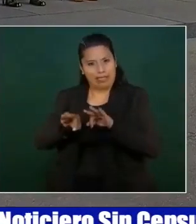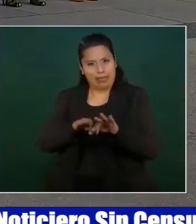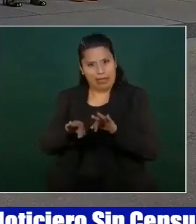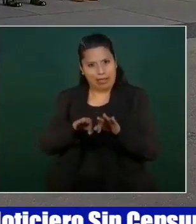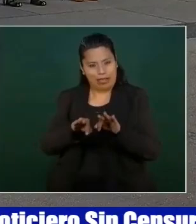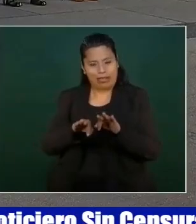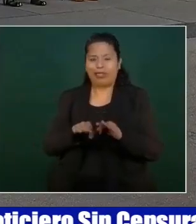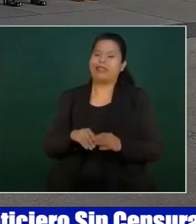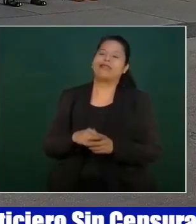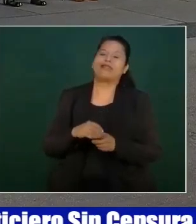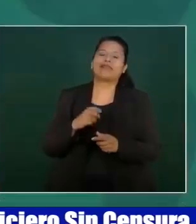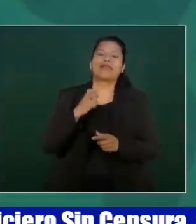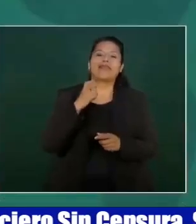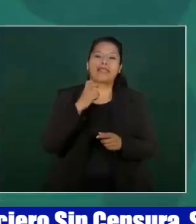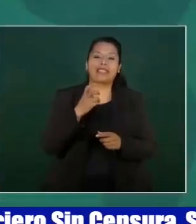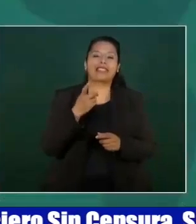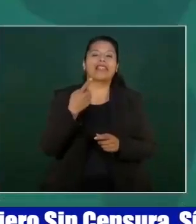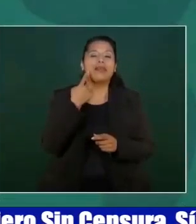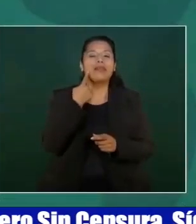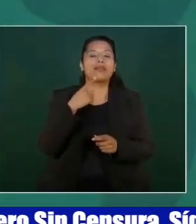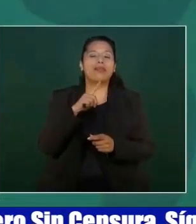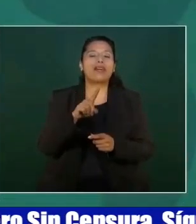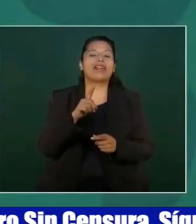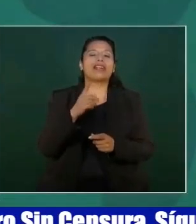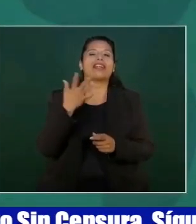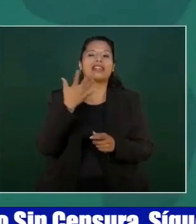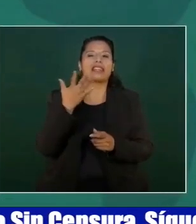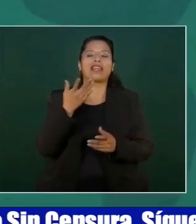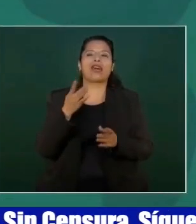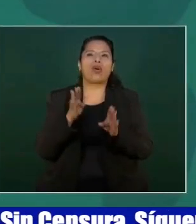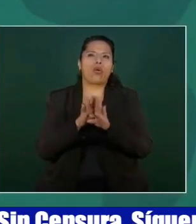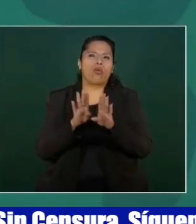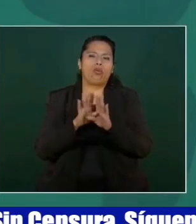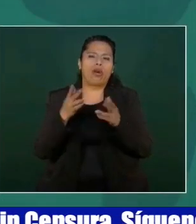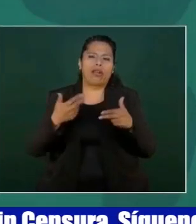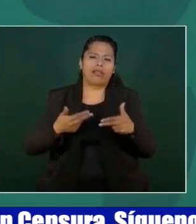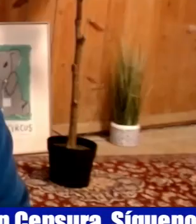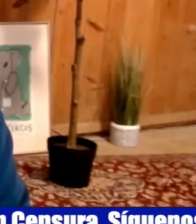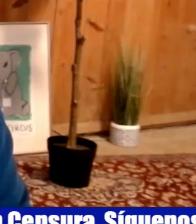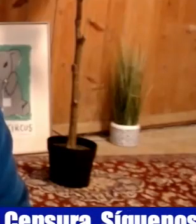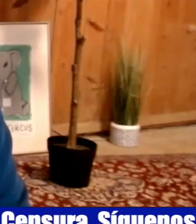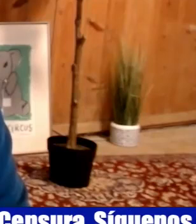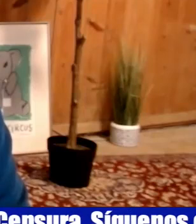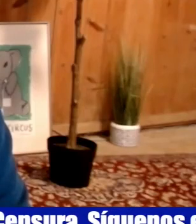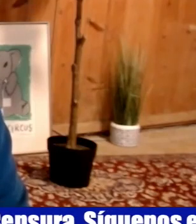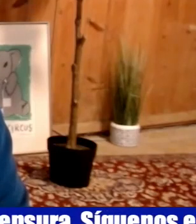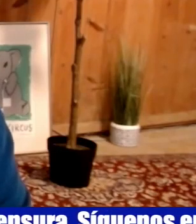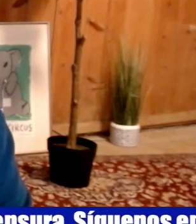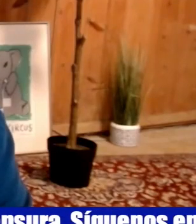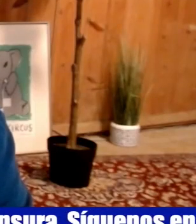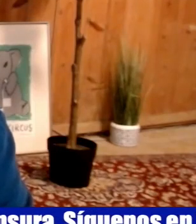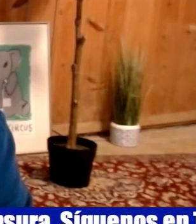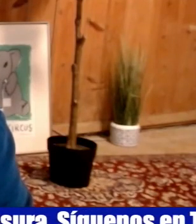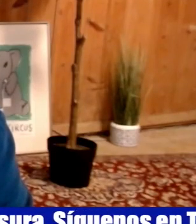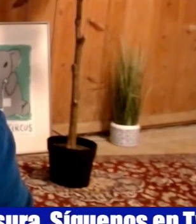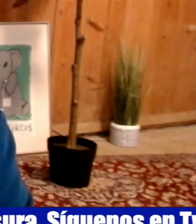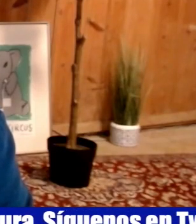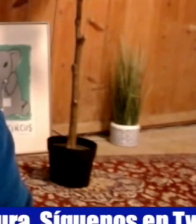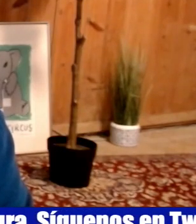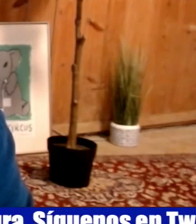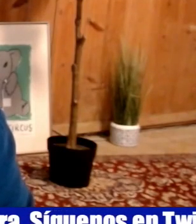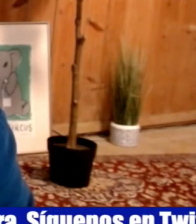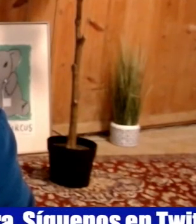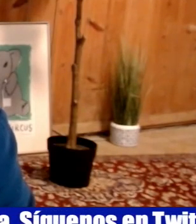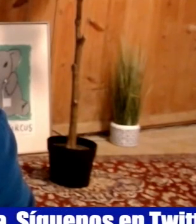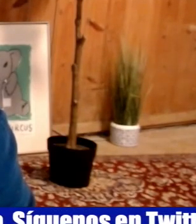hablar de Monreal y etcétera. Pero primero, cuando Miguel Arzate de Canal 14 le plantea al presidente López Obrador todas estas situaciones sobre la aprobación